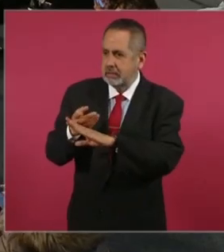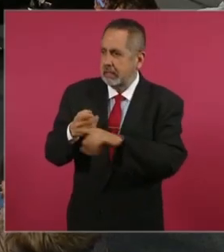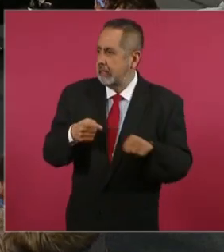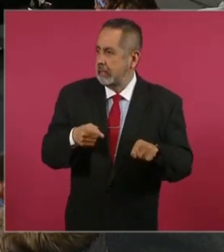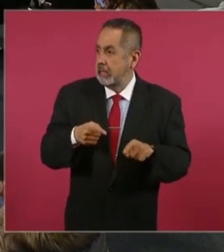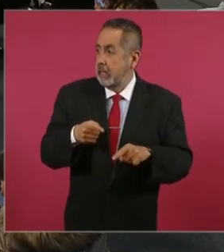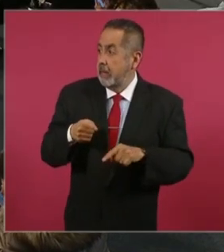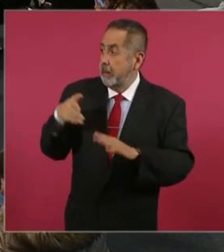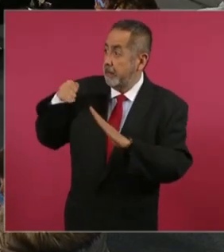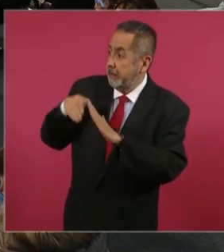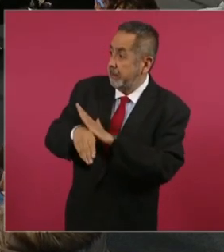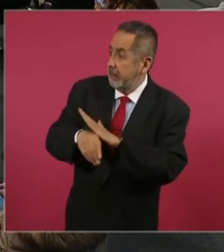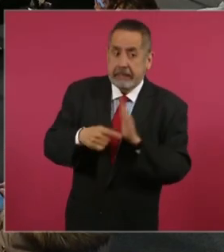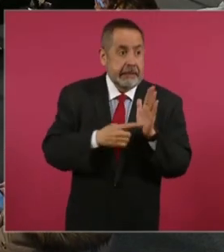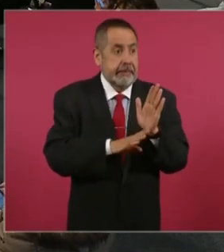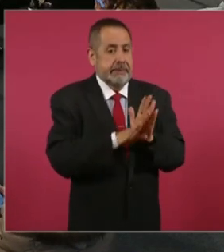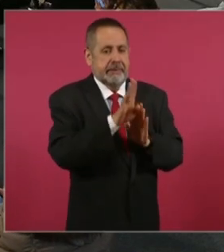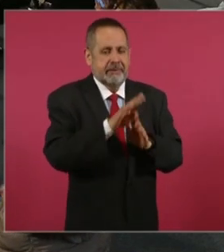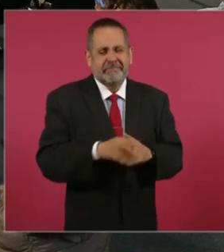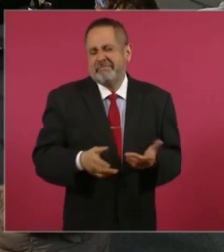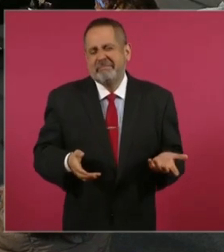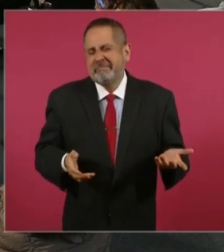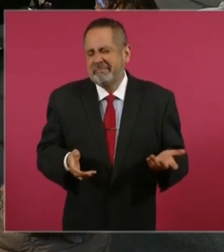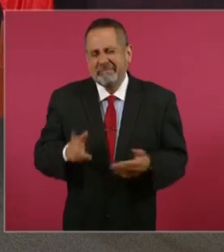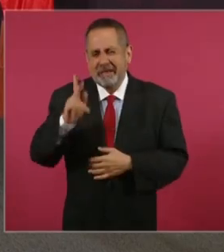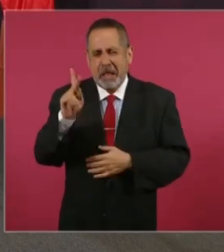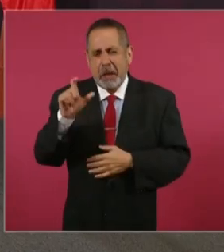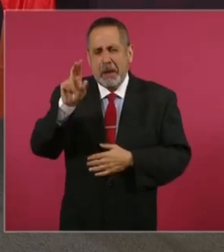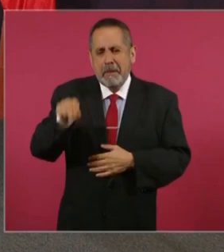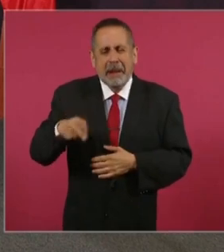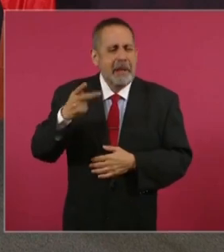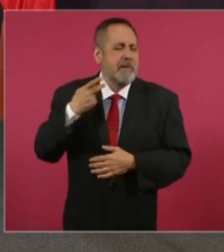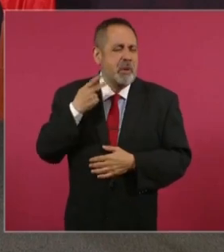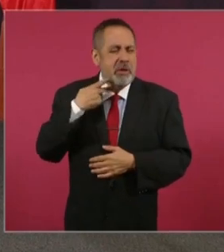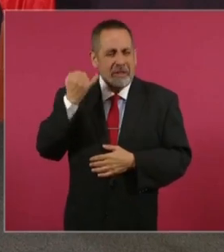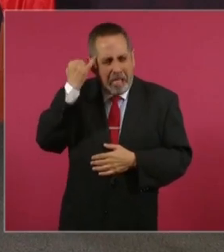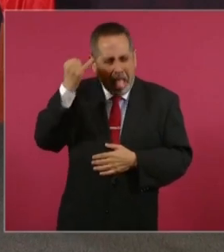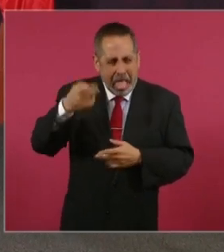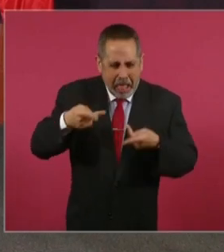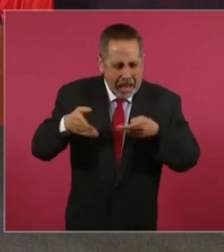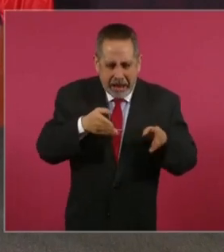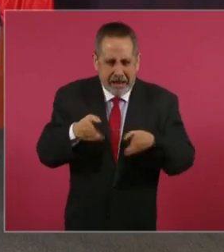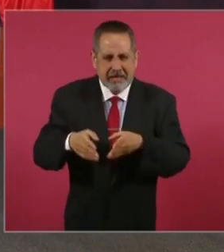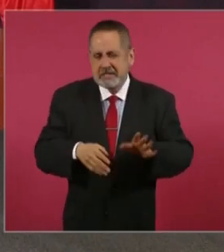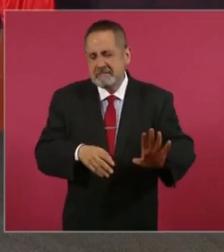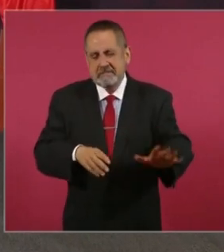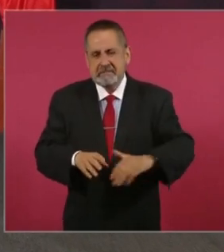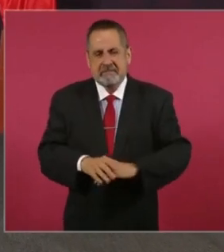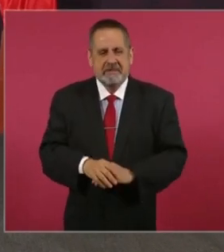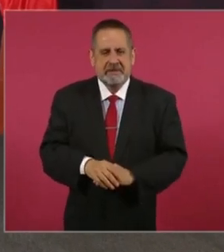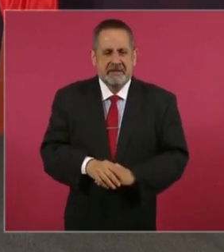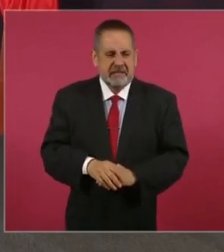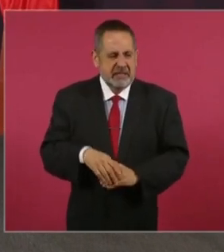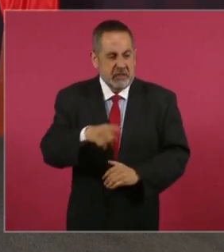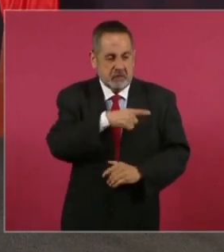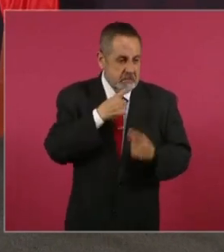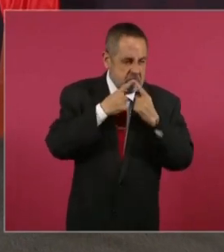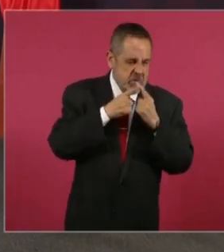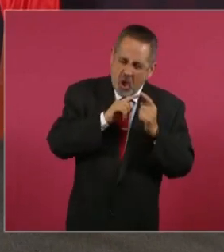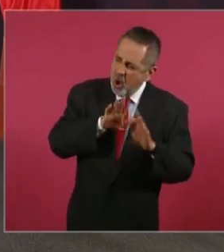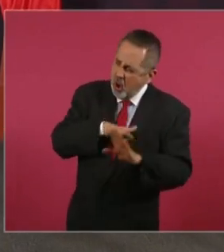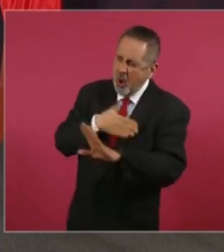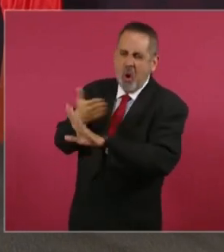remontar sí es una estrategia política entonces a ver vámonos contra él